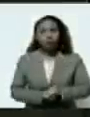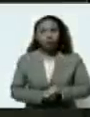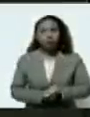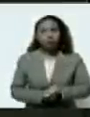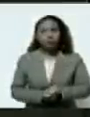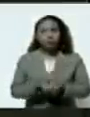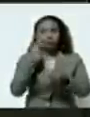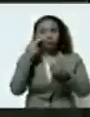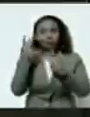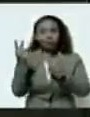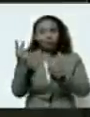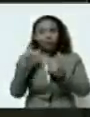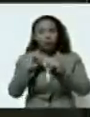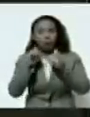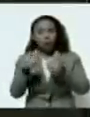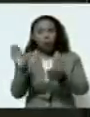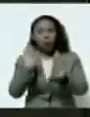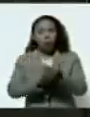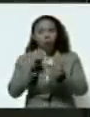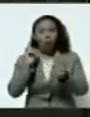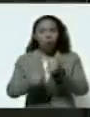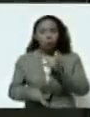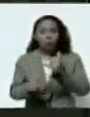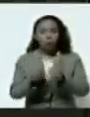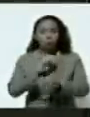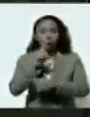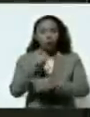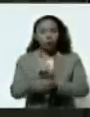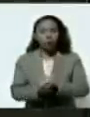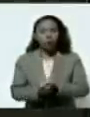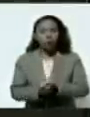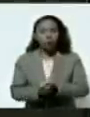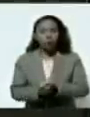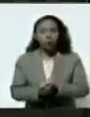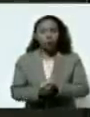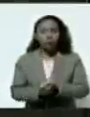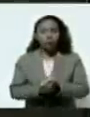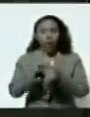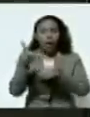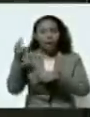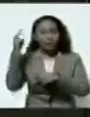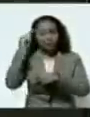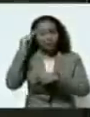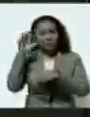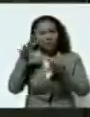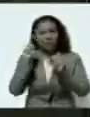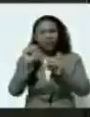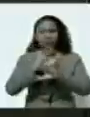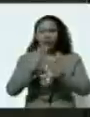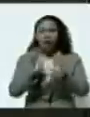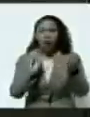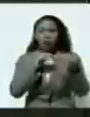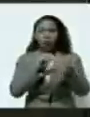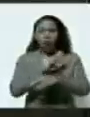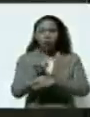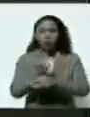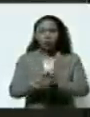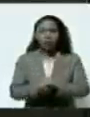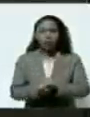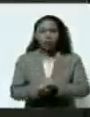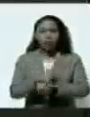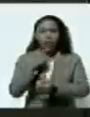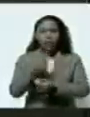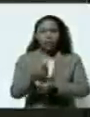Mire, empiezo otra vez por su última pregunta. Ese memorando de entendimiento ya es un acuerdo de la República. Es